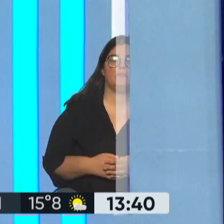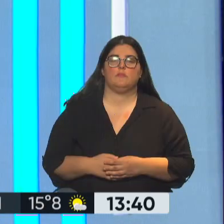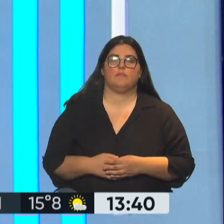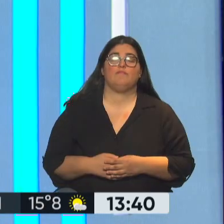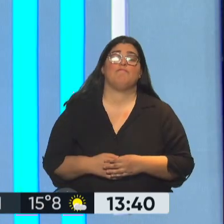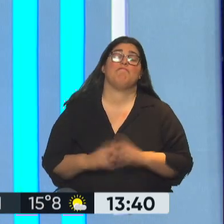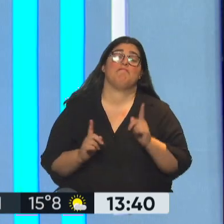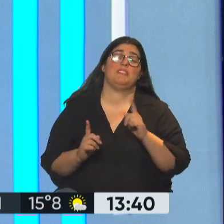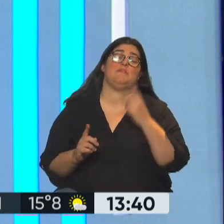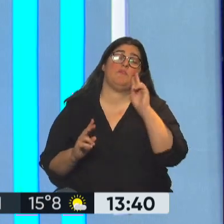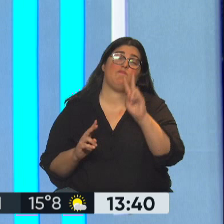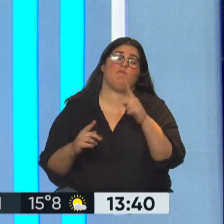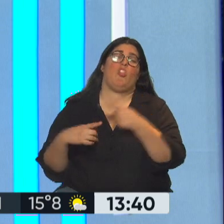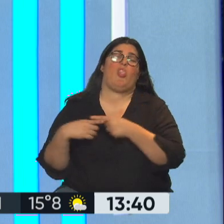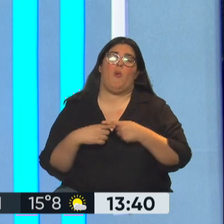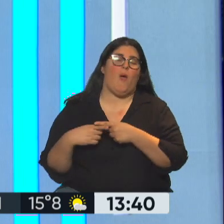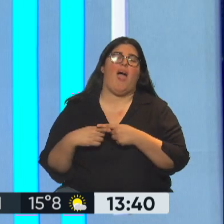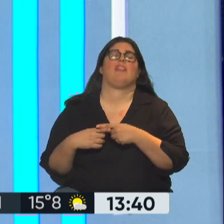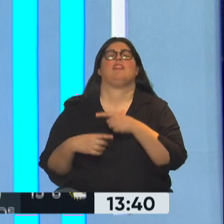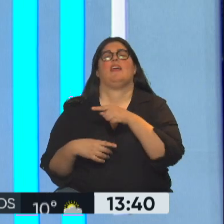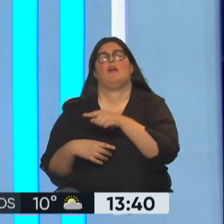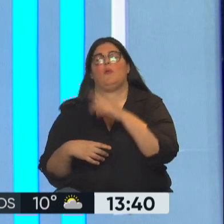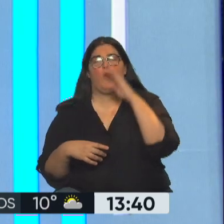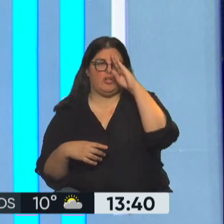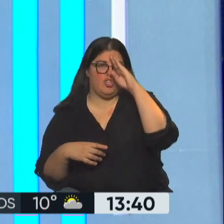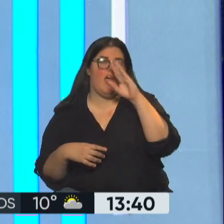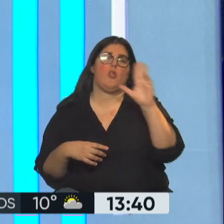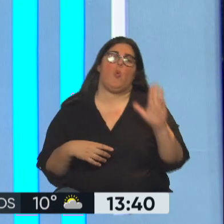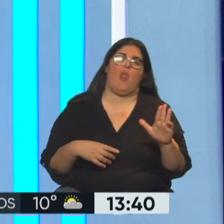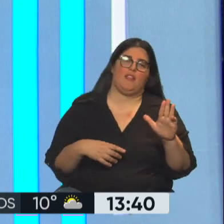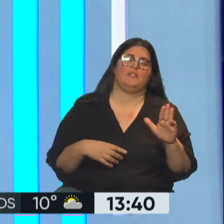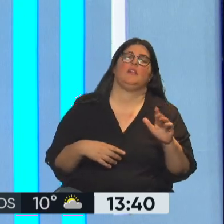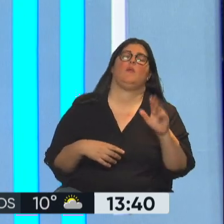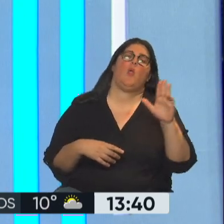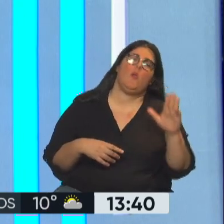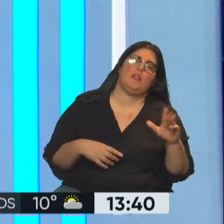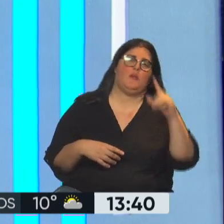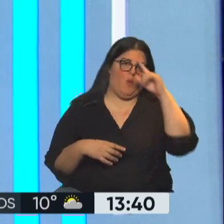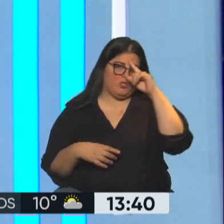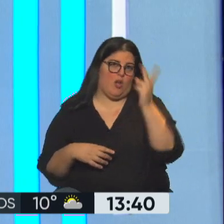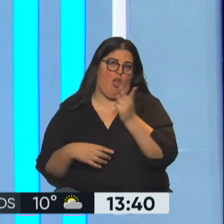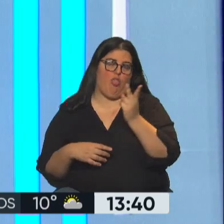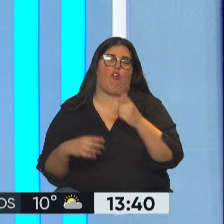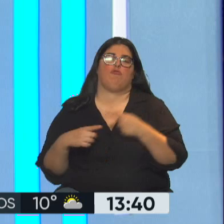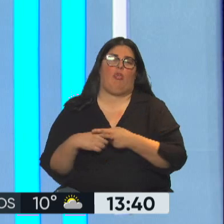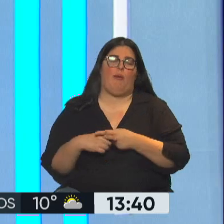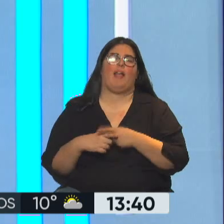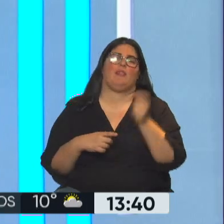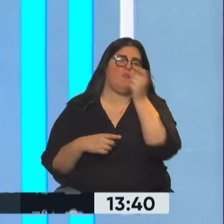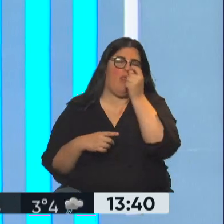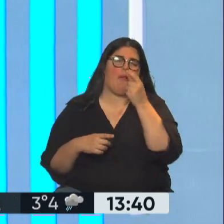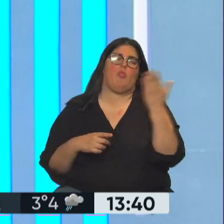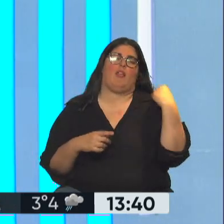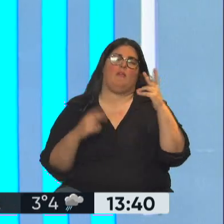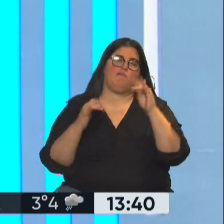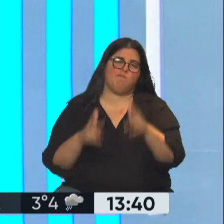Hasta aquí parte de lo que fue el debate entre Bolsonaro y Lula da Silva y Bolsonaro. Rápidamente, se lo decíamos, el